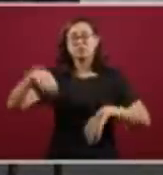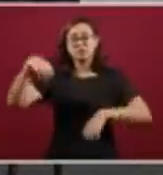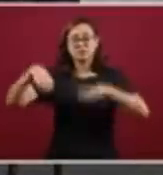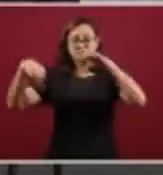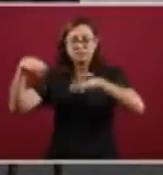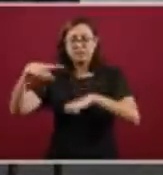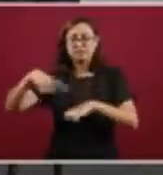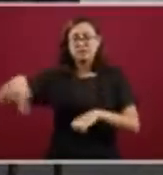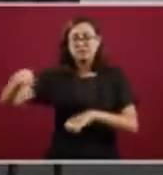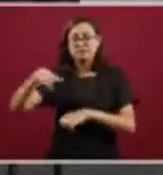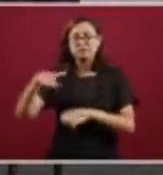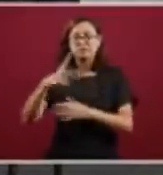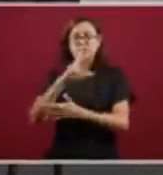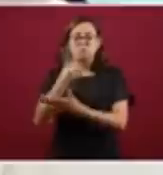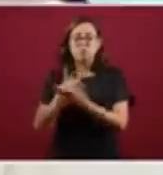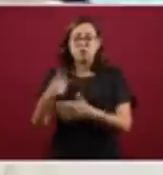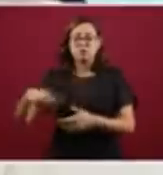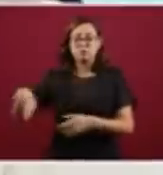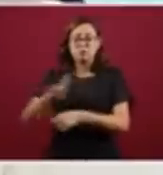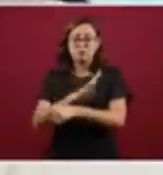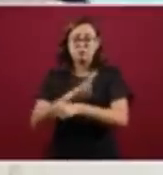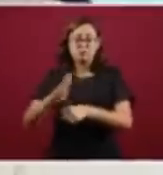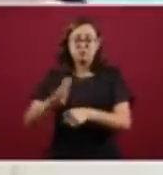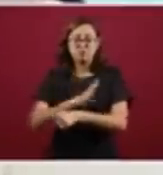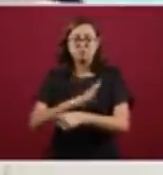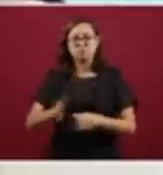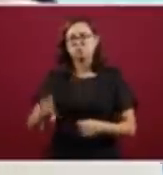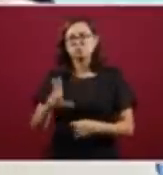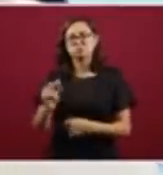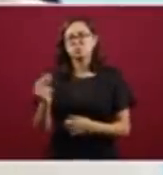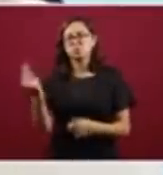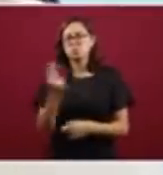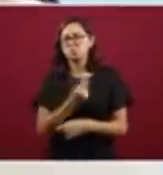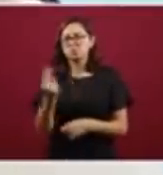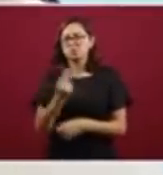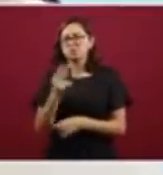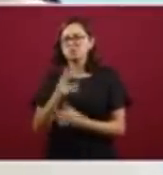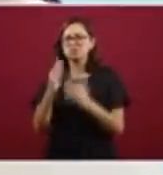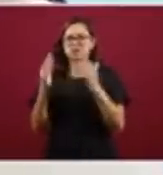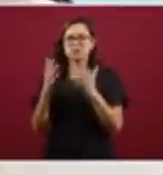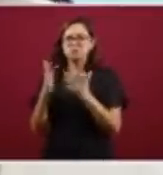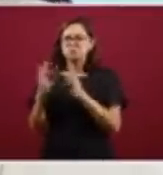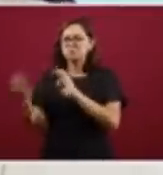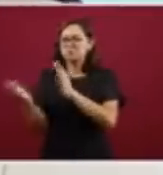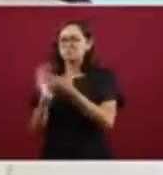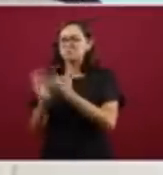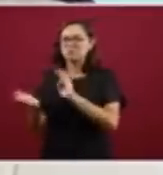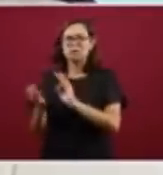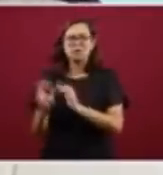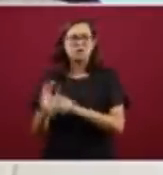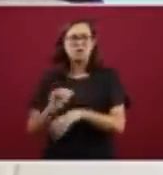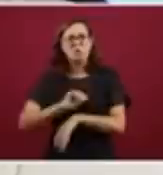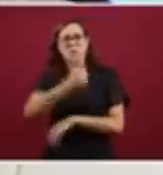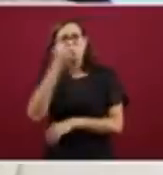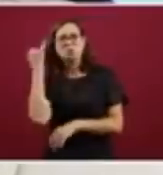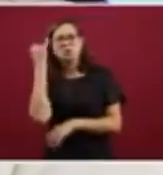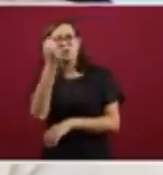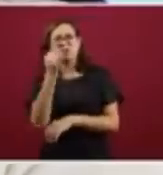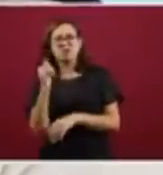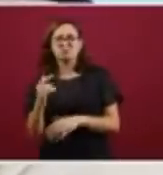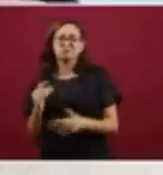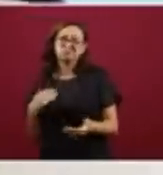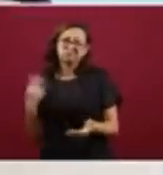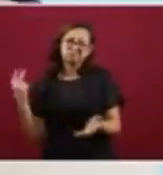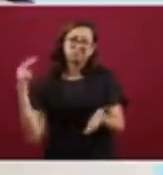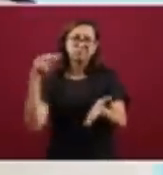los beneficiarios de los programas no tendrán que moverse de alguna de sus localidades para ir por